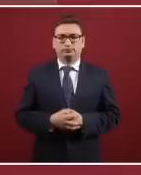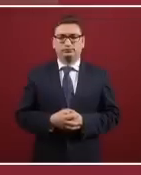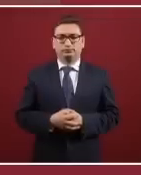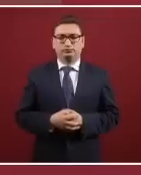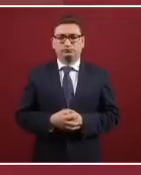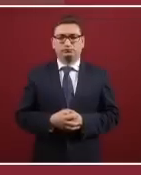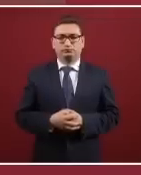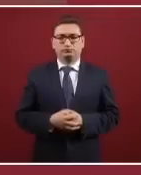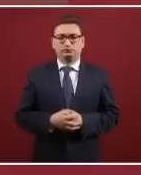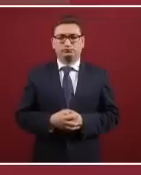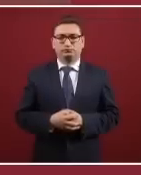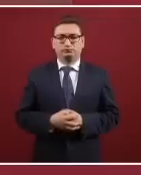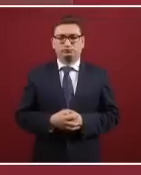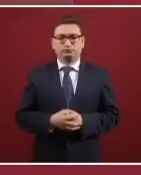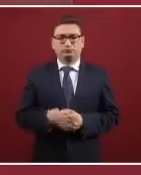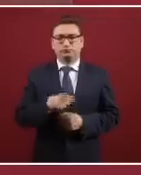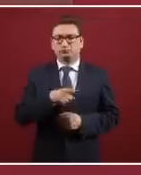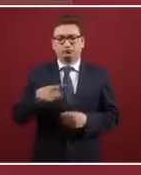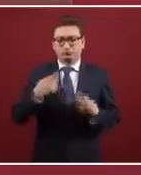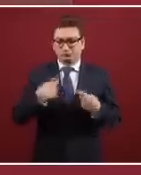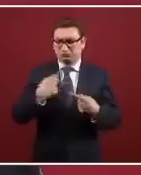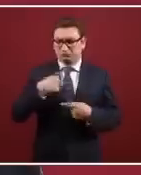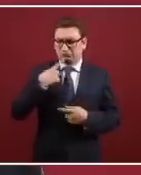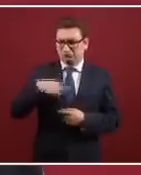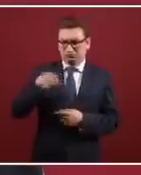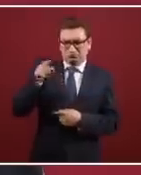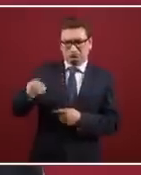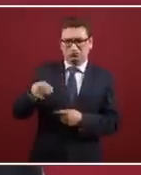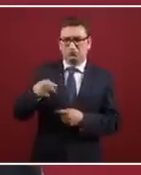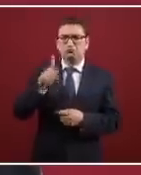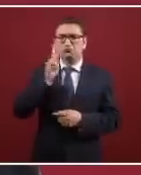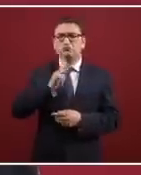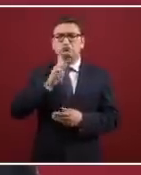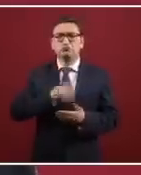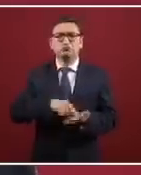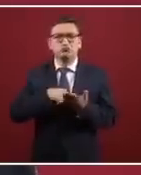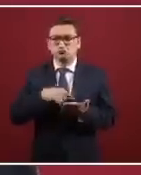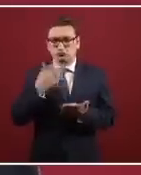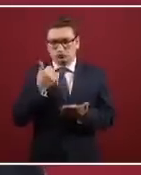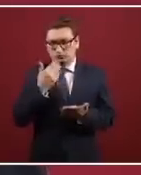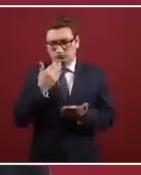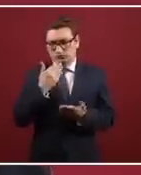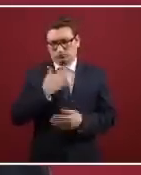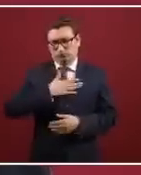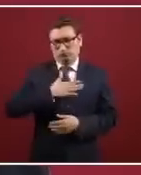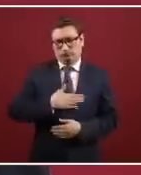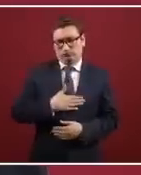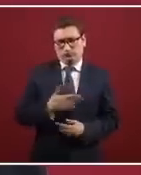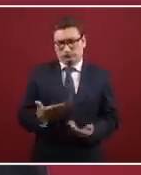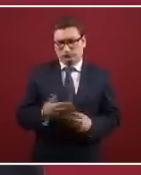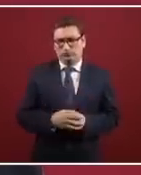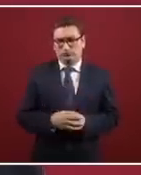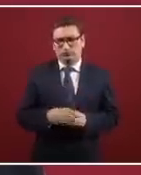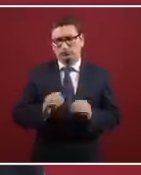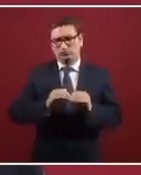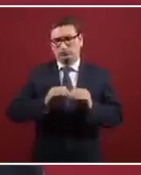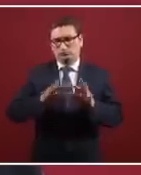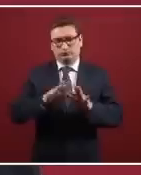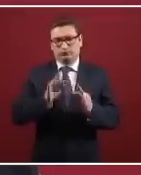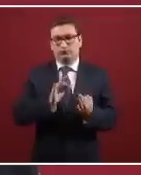que se acuse sin pruebas, o sea, ante una